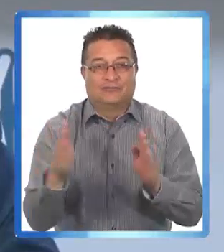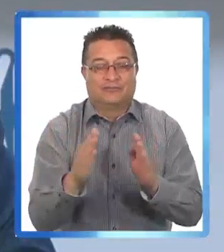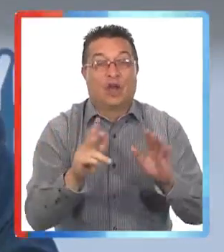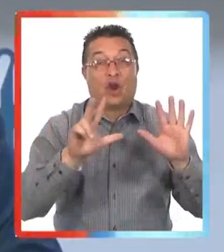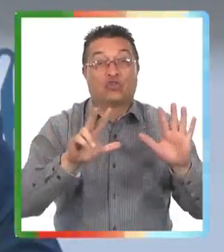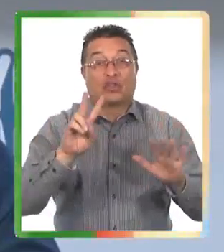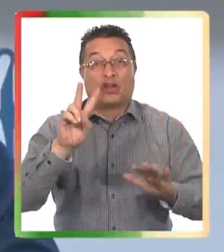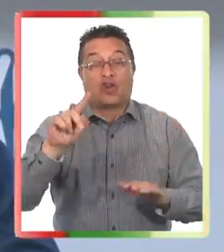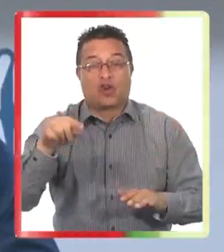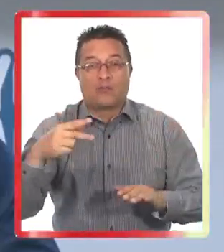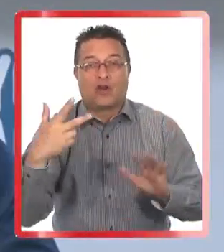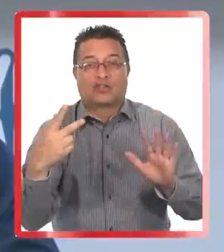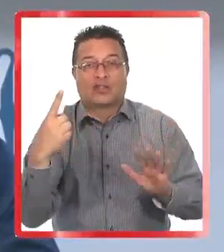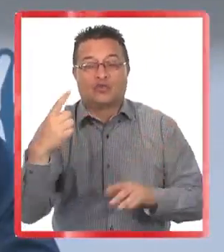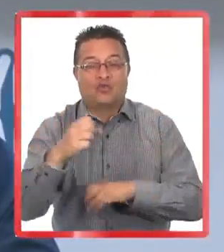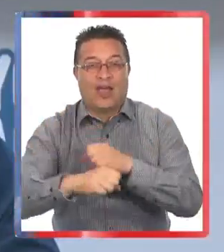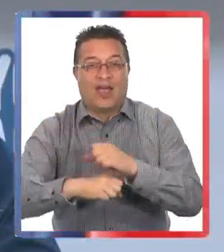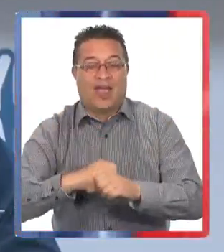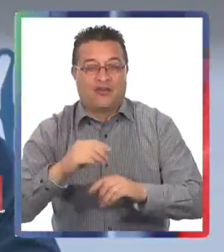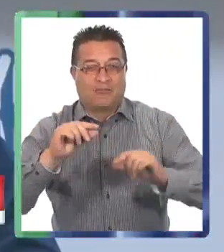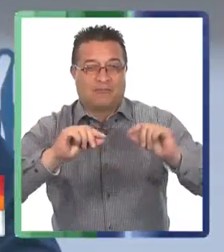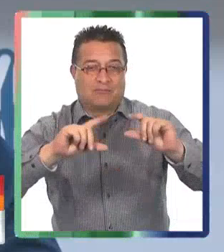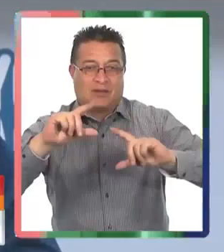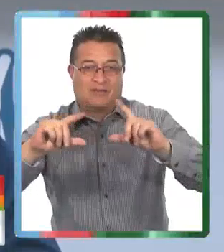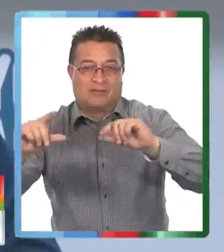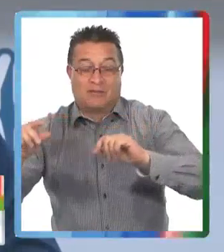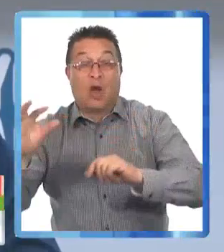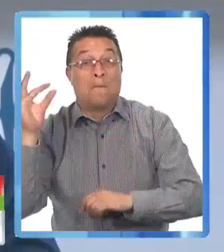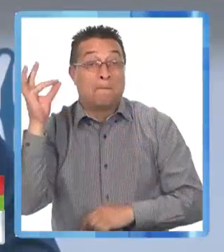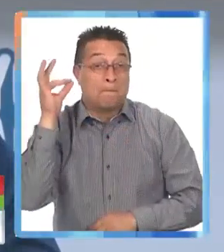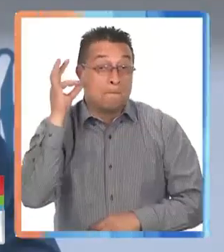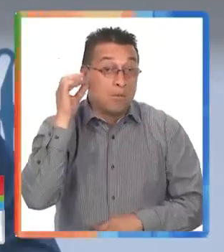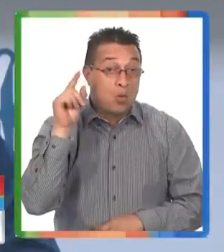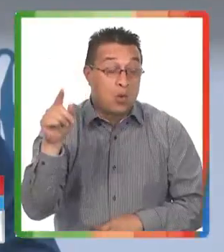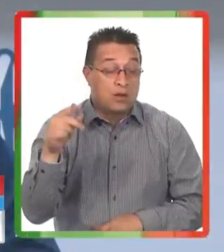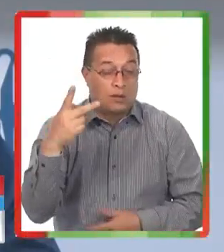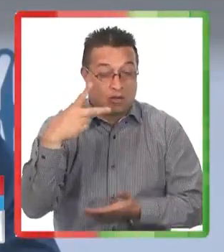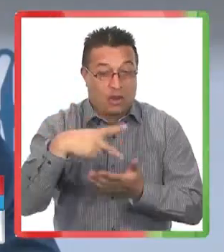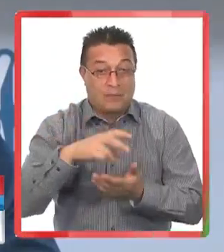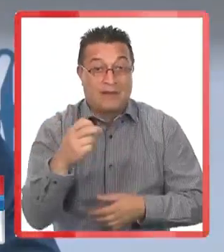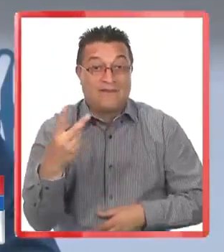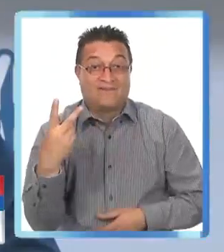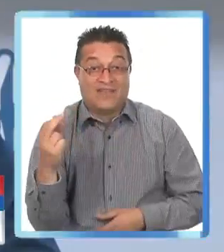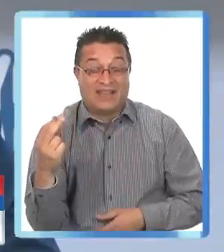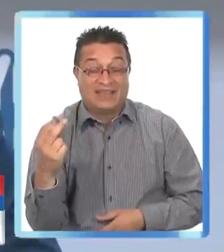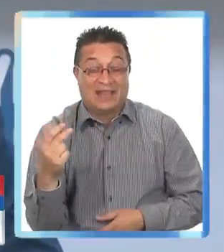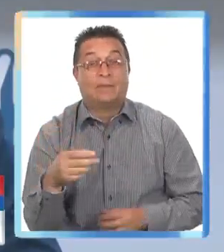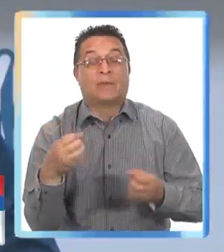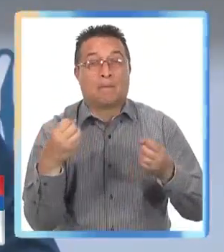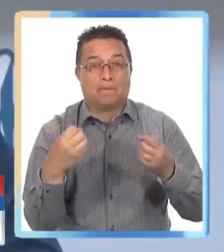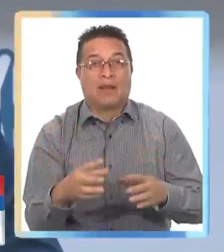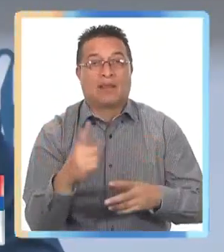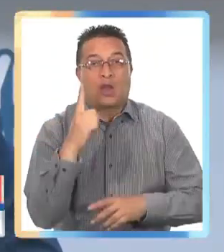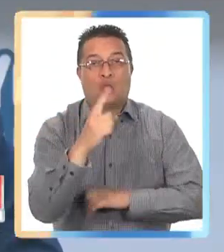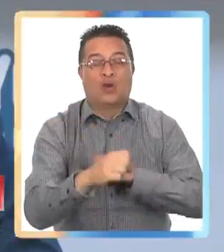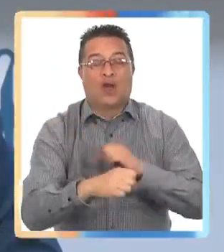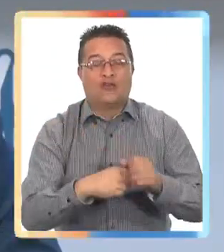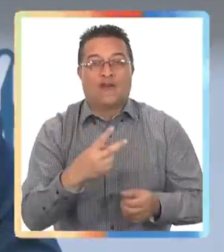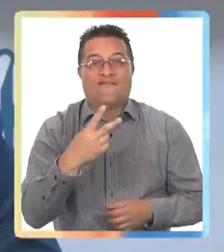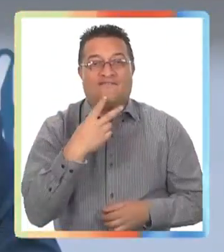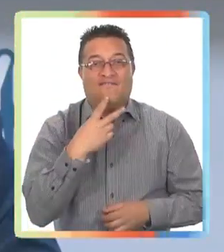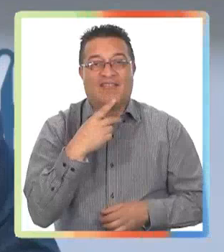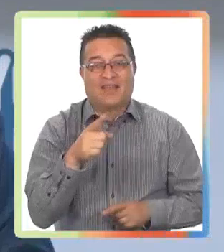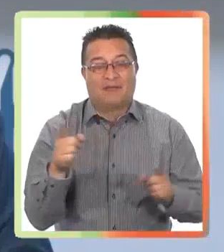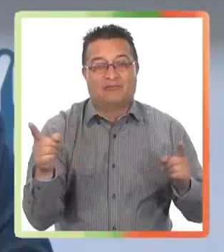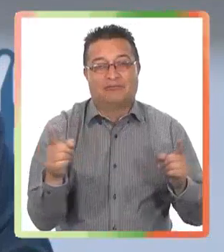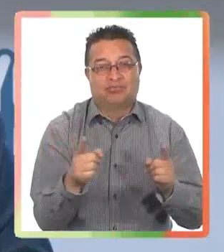alcanzando los 82,81 años de vida. Es decir, las mujeres en el 2020 pierden casi 1 año de